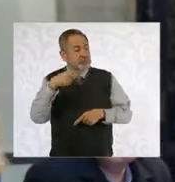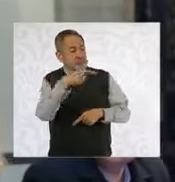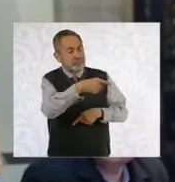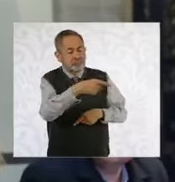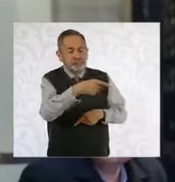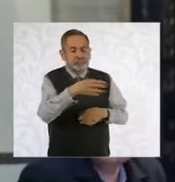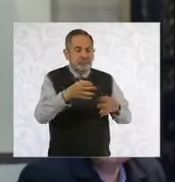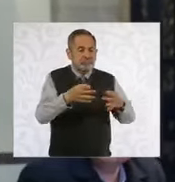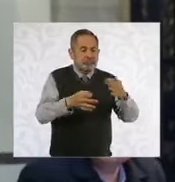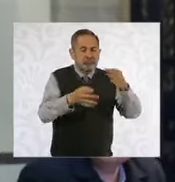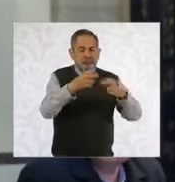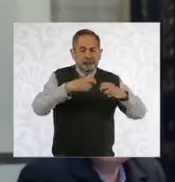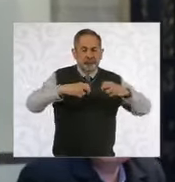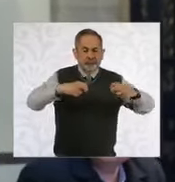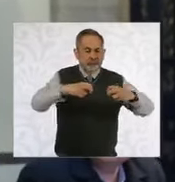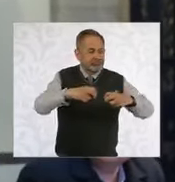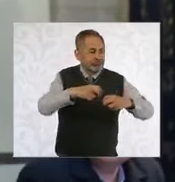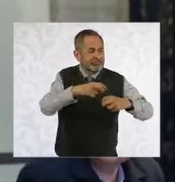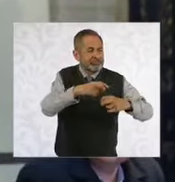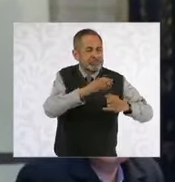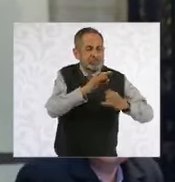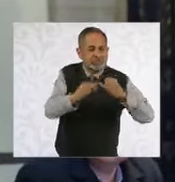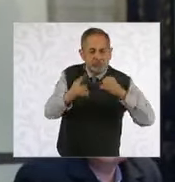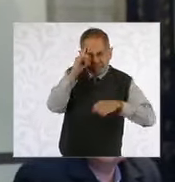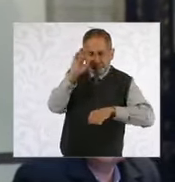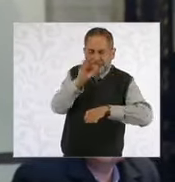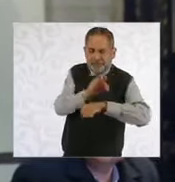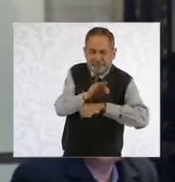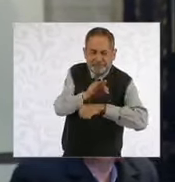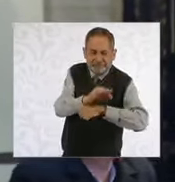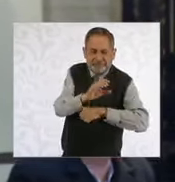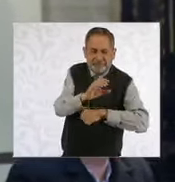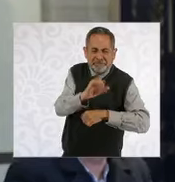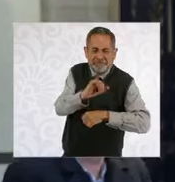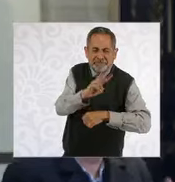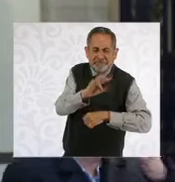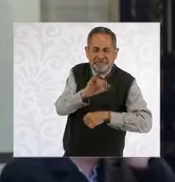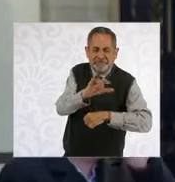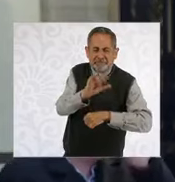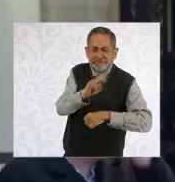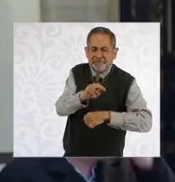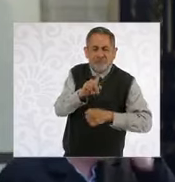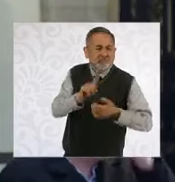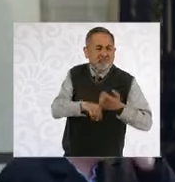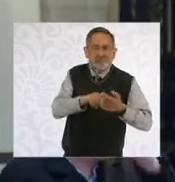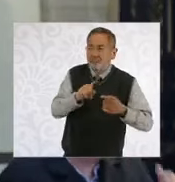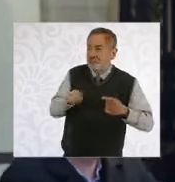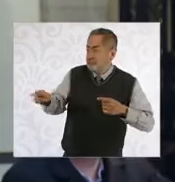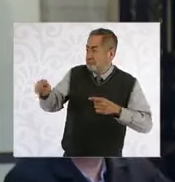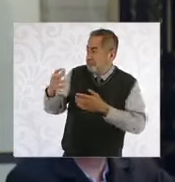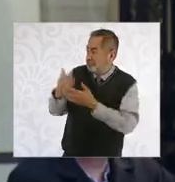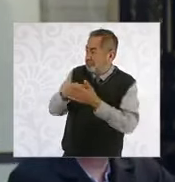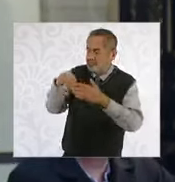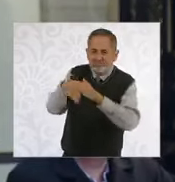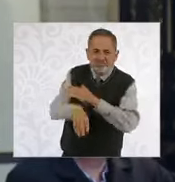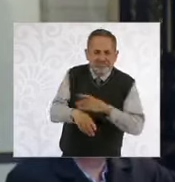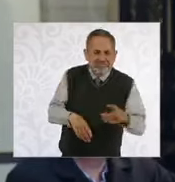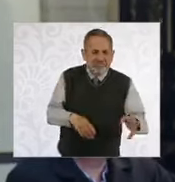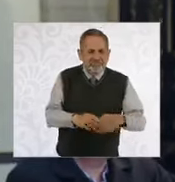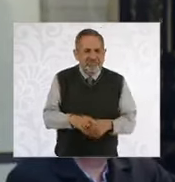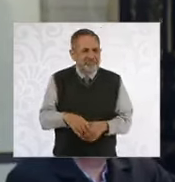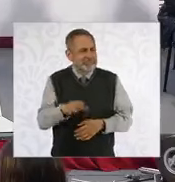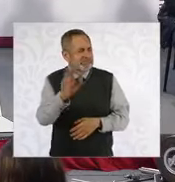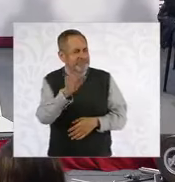la última línea de defensa de la civilización. Y lo repito y cito textualmente. Así tienen por ahí la